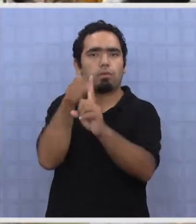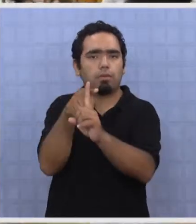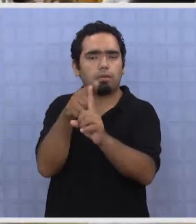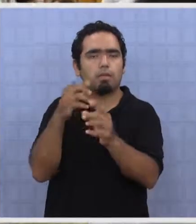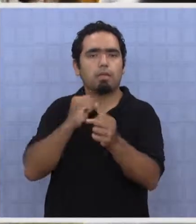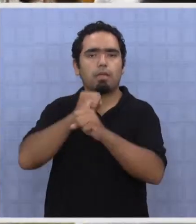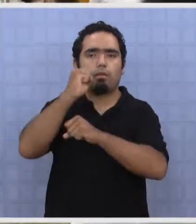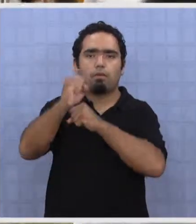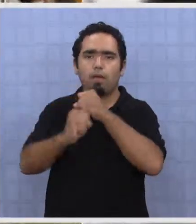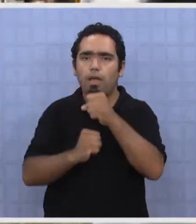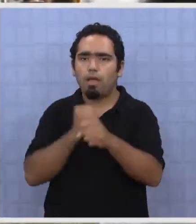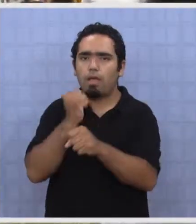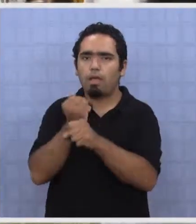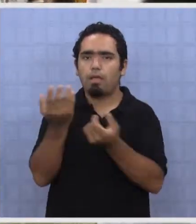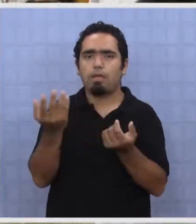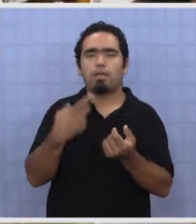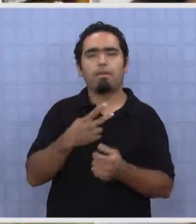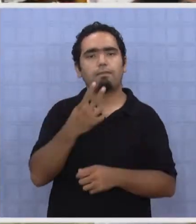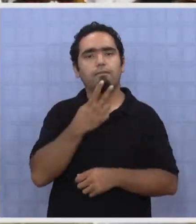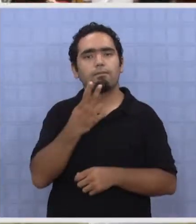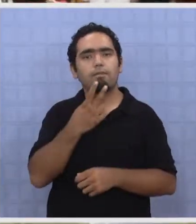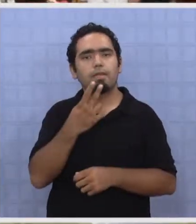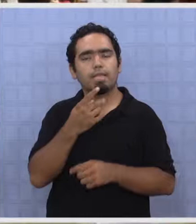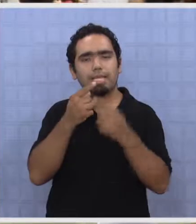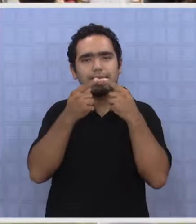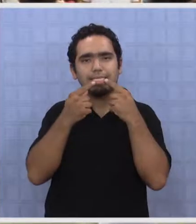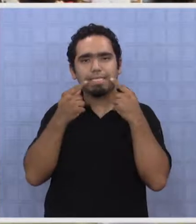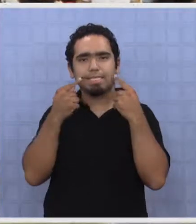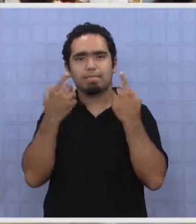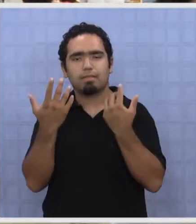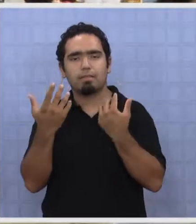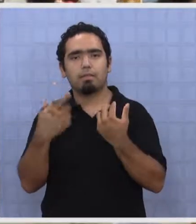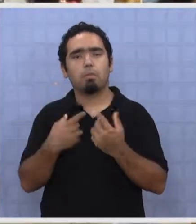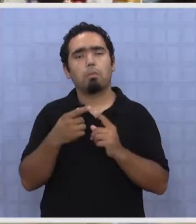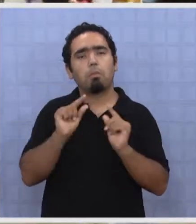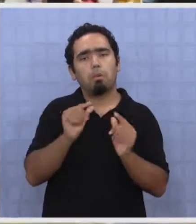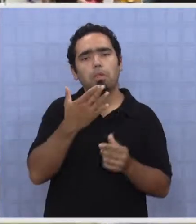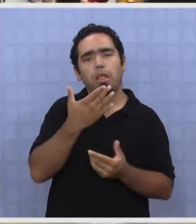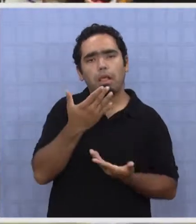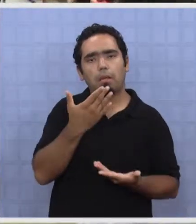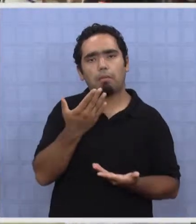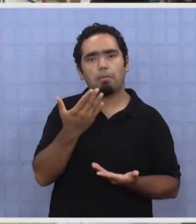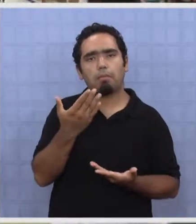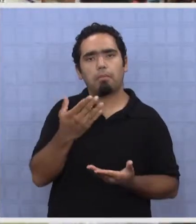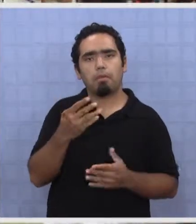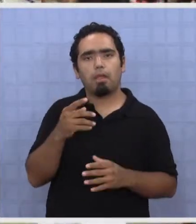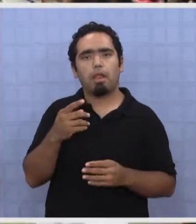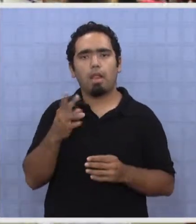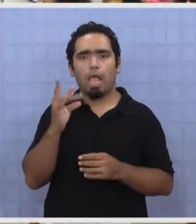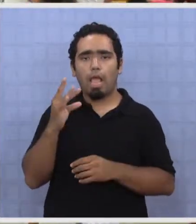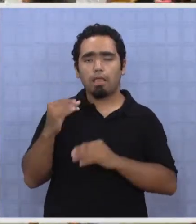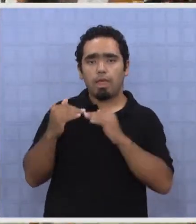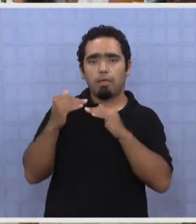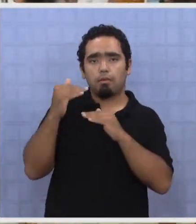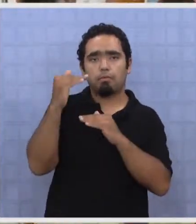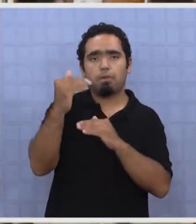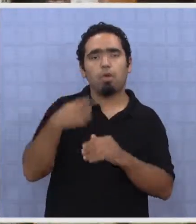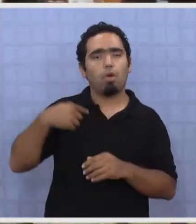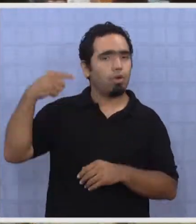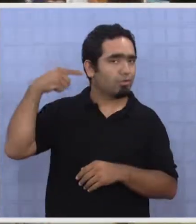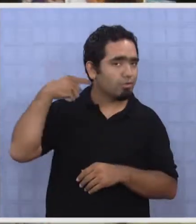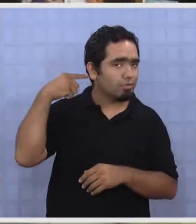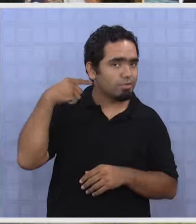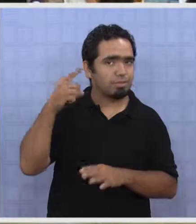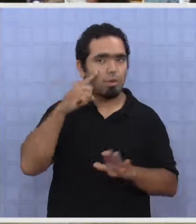más sus años, la vida que te queda tu dentadura, pero yo creo que un poco con un poco más de edad uno toma más conciencia del